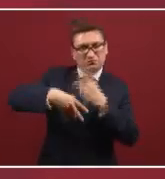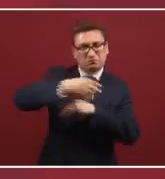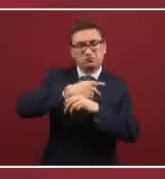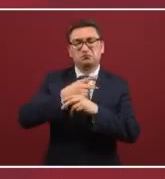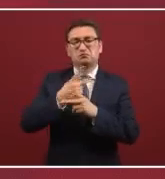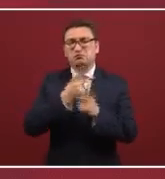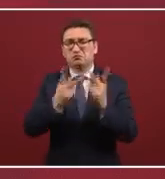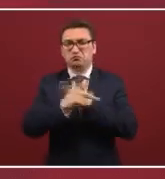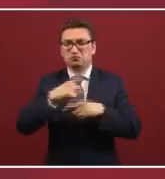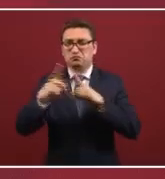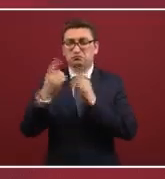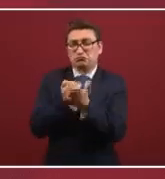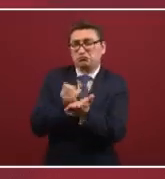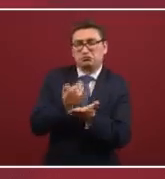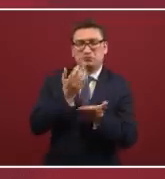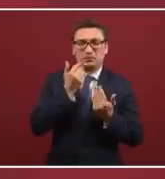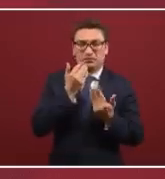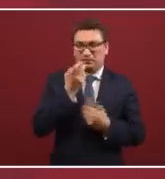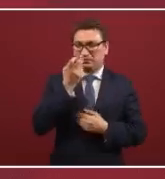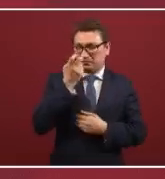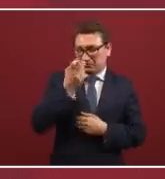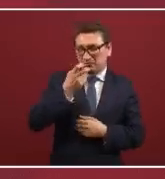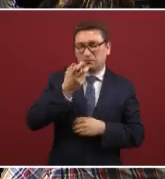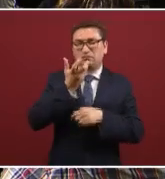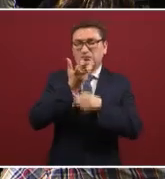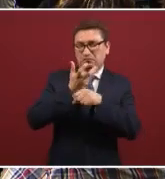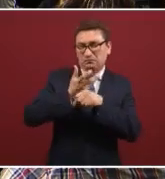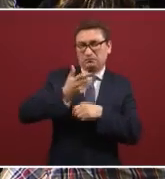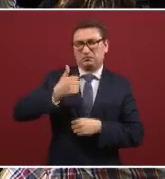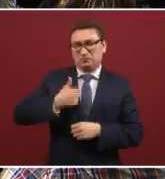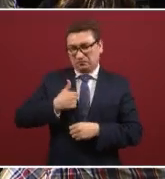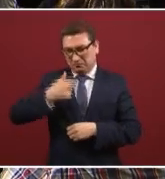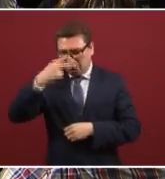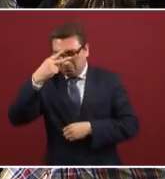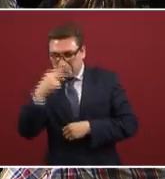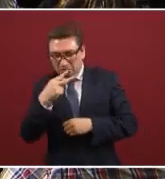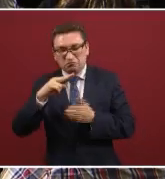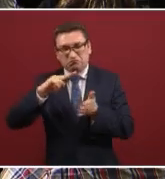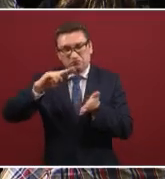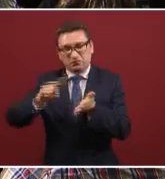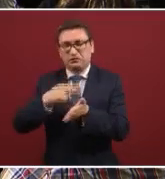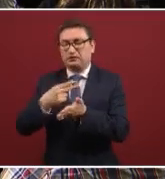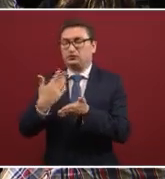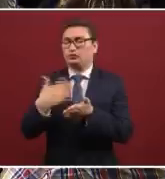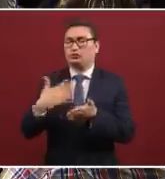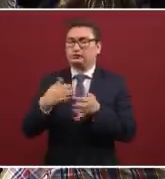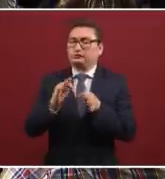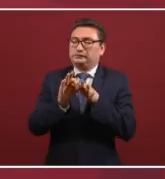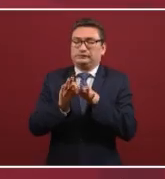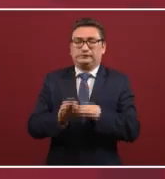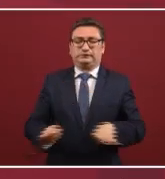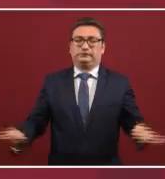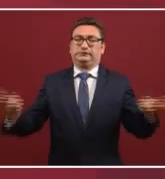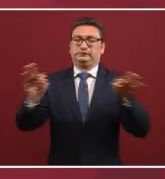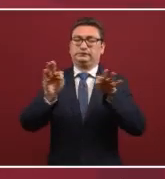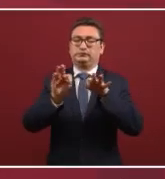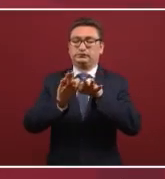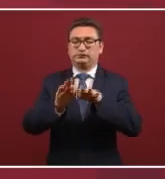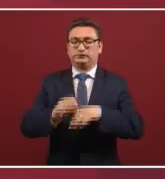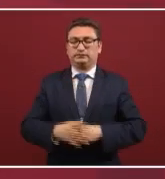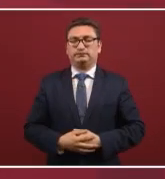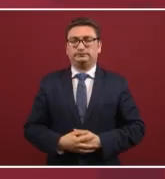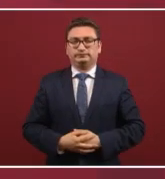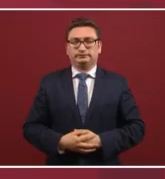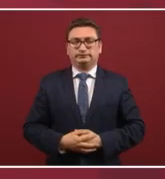Estados Unidos, Canadá y México. Tiene una importancia muy grande en